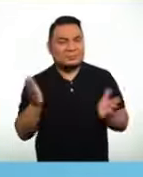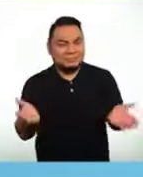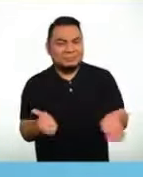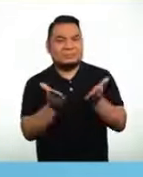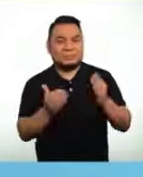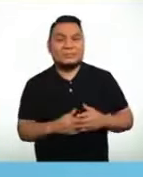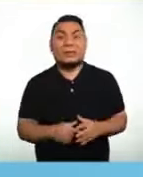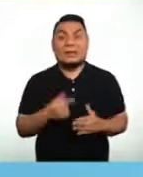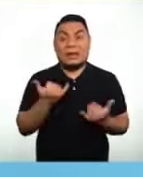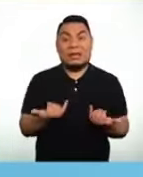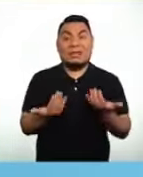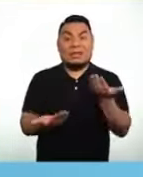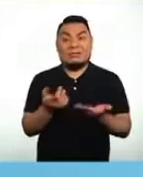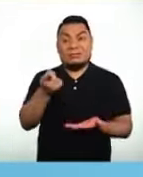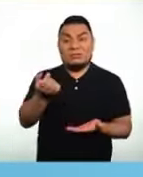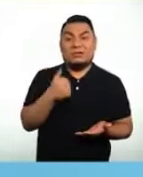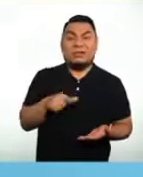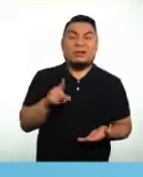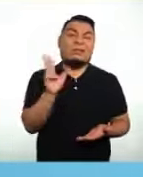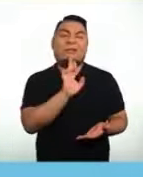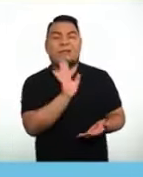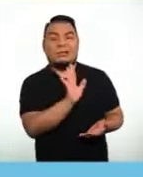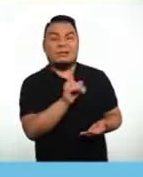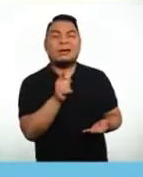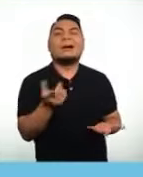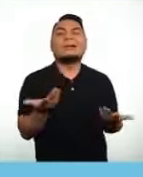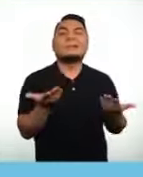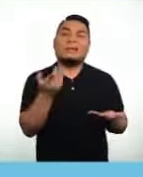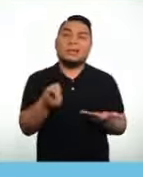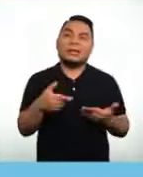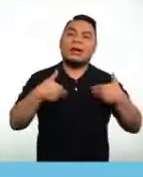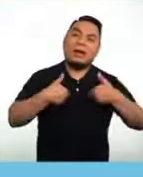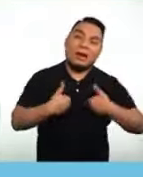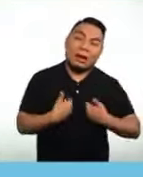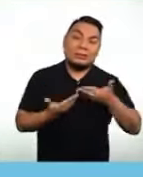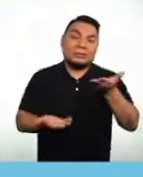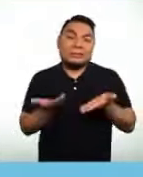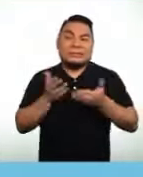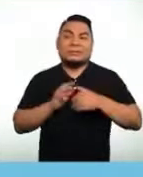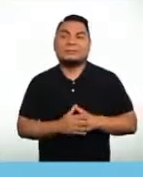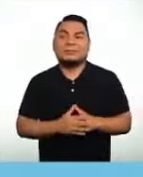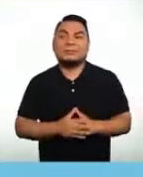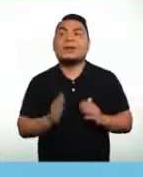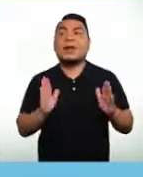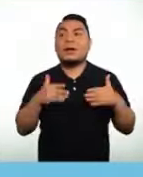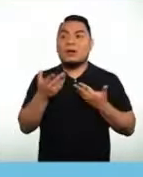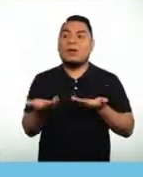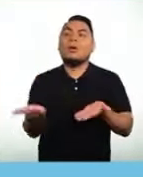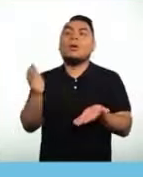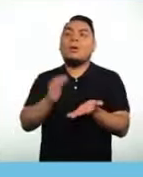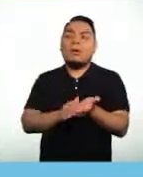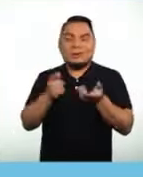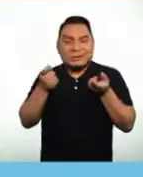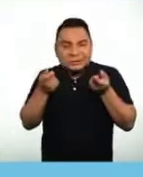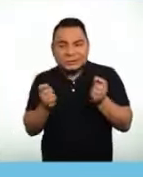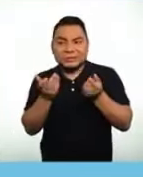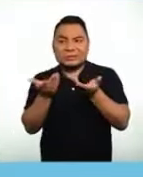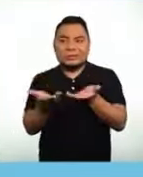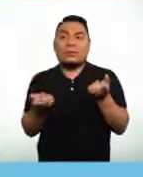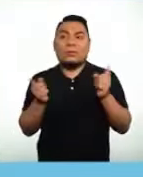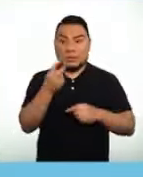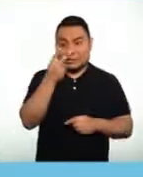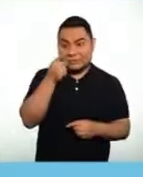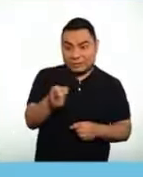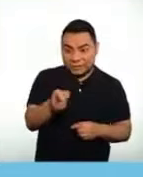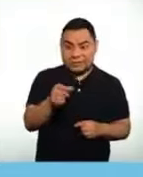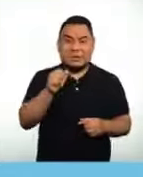adelante. Tal vez en ese momento su niña o niño estaba cansada o cansado. Pueden volver a